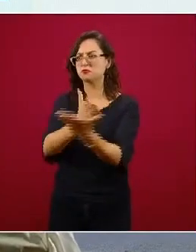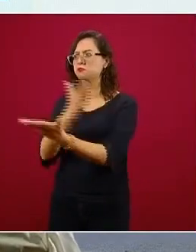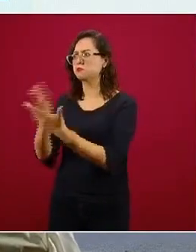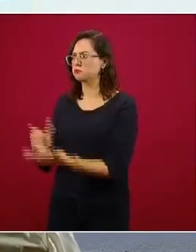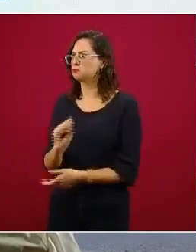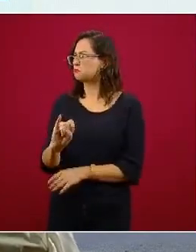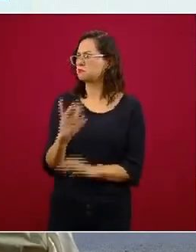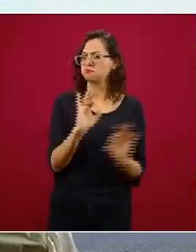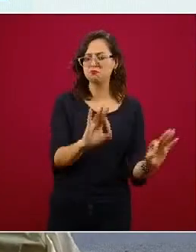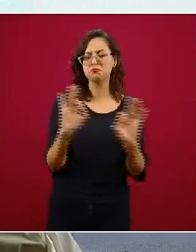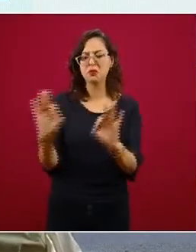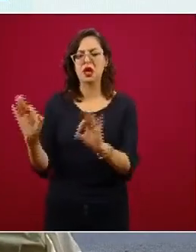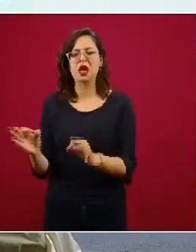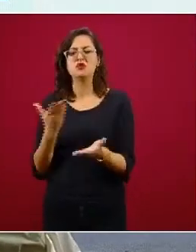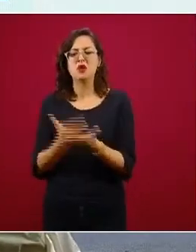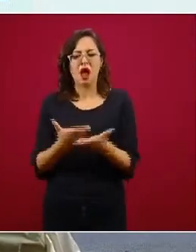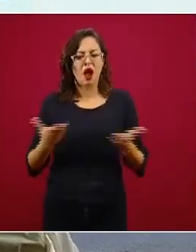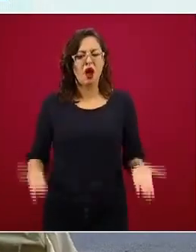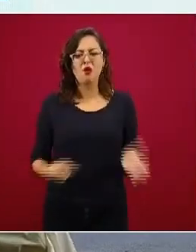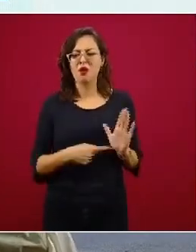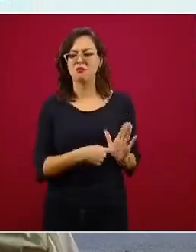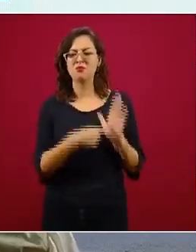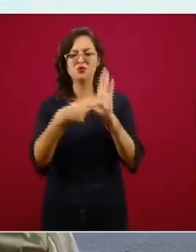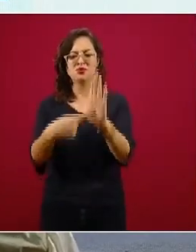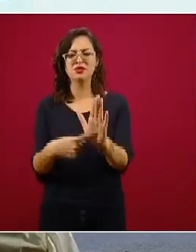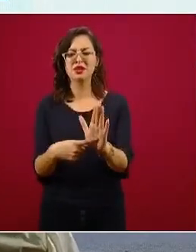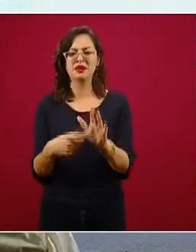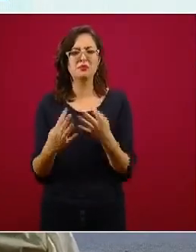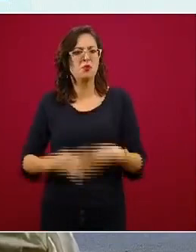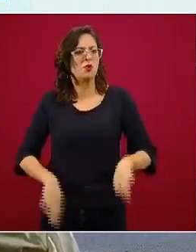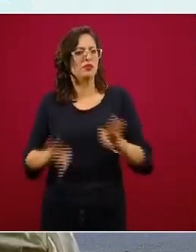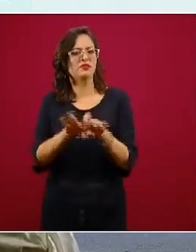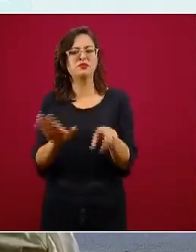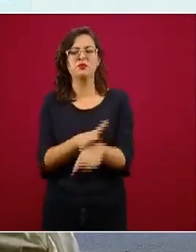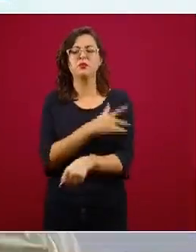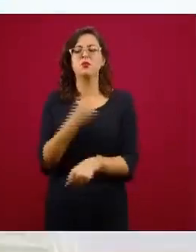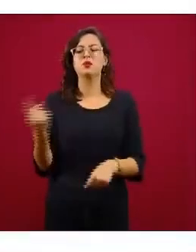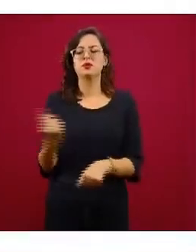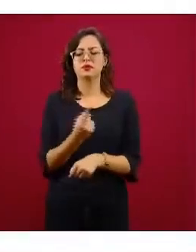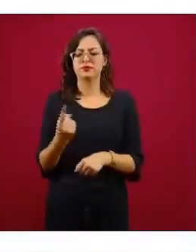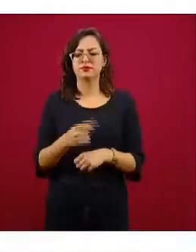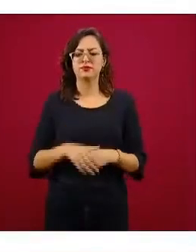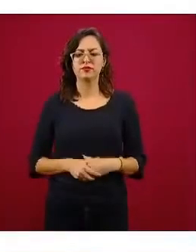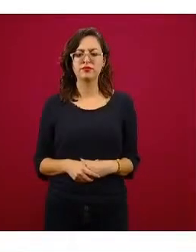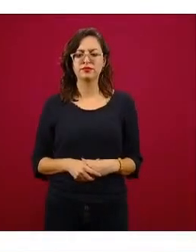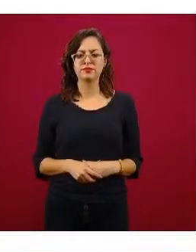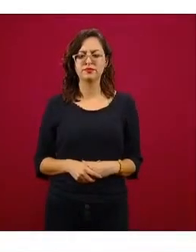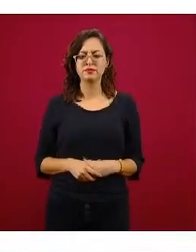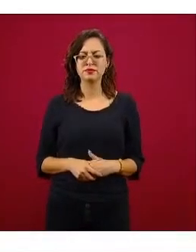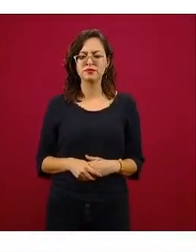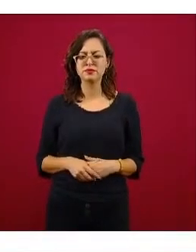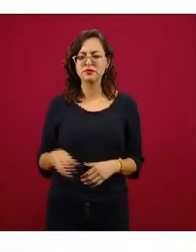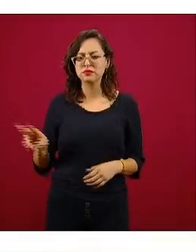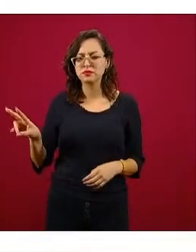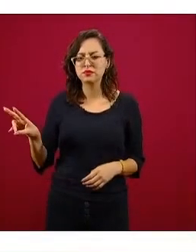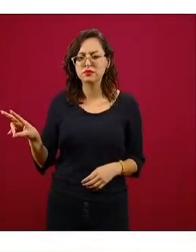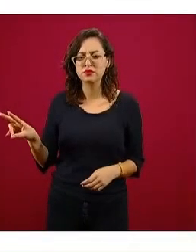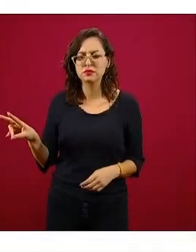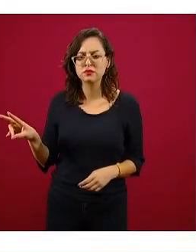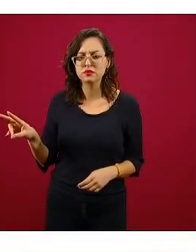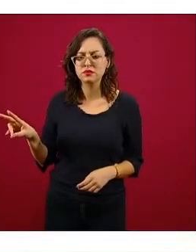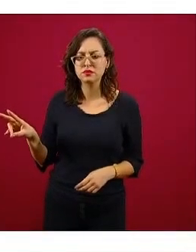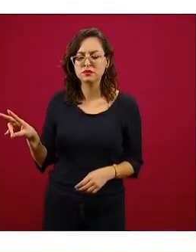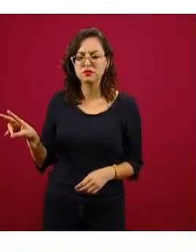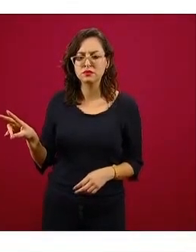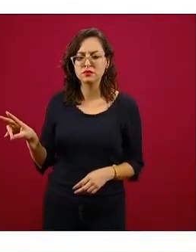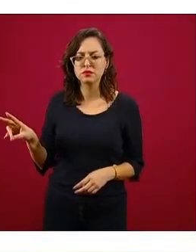¿De qué se trata? ¿De qué se trata? ¿Por qué le estamos dando este peso? Una de las cosas importantes, y como también lo